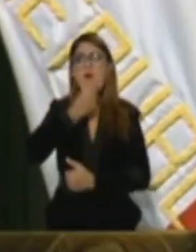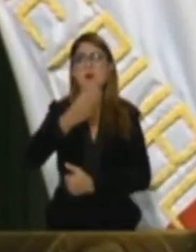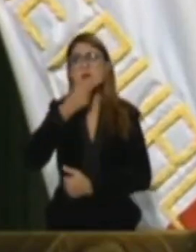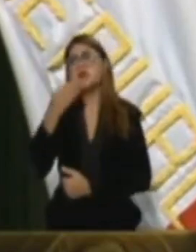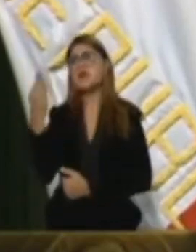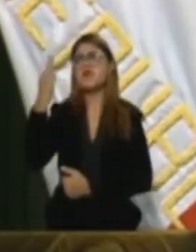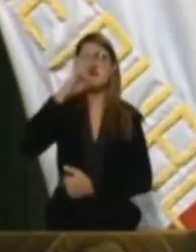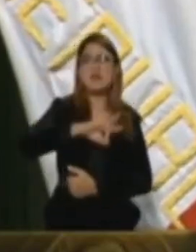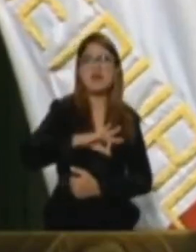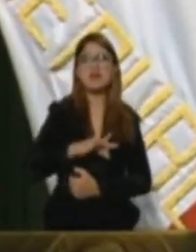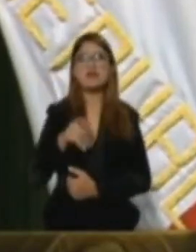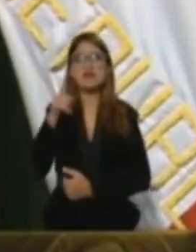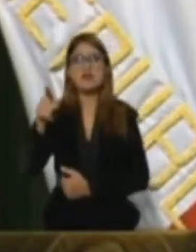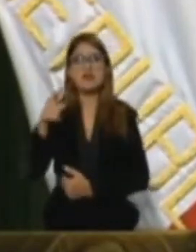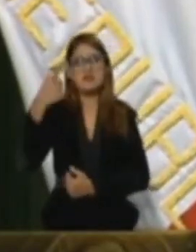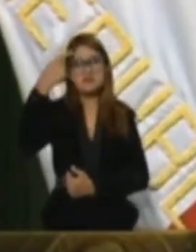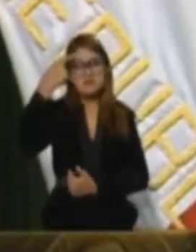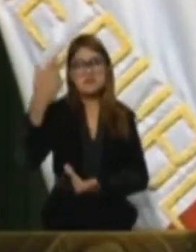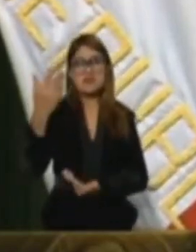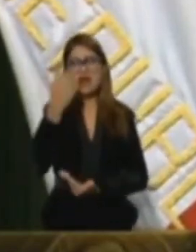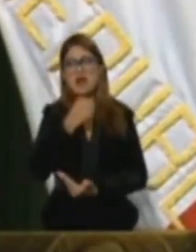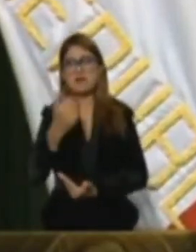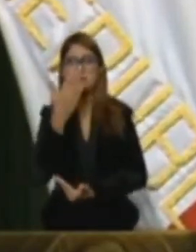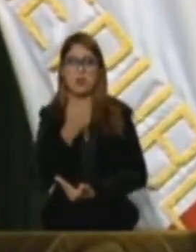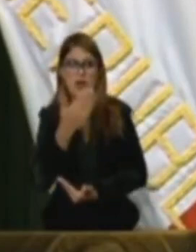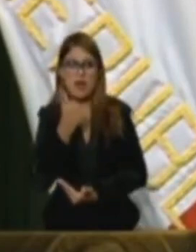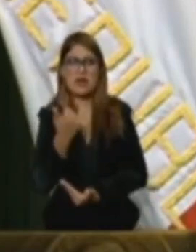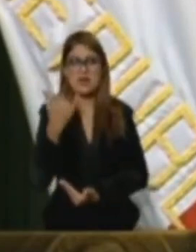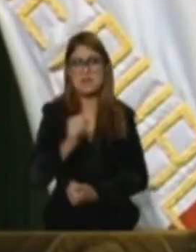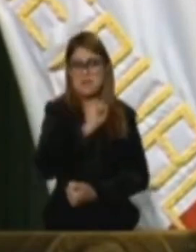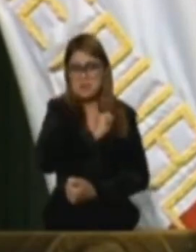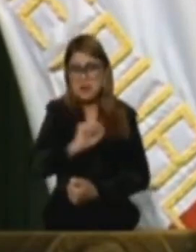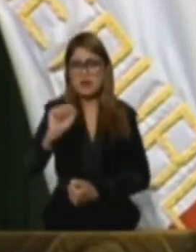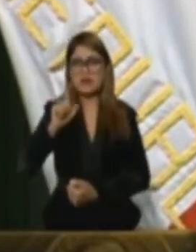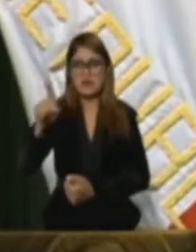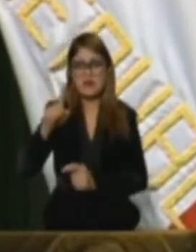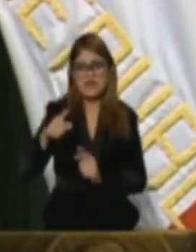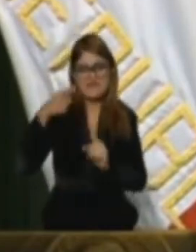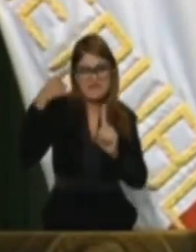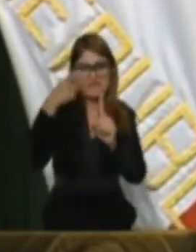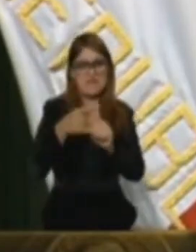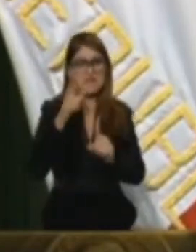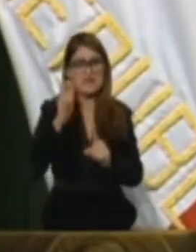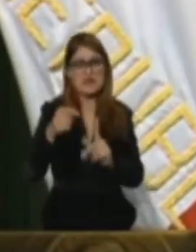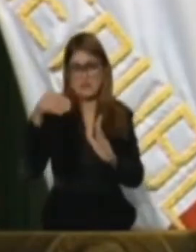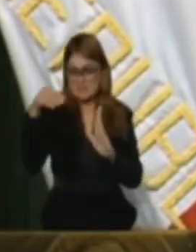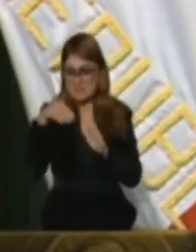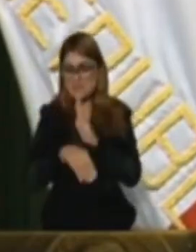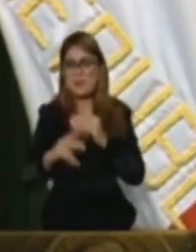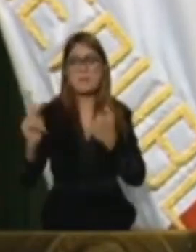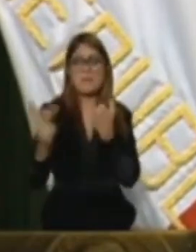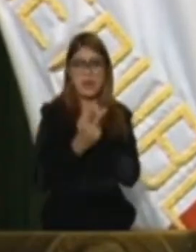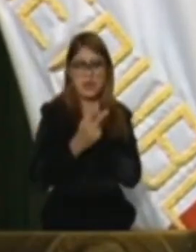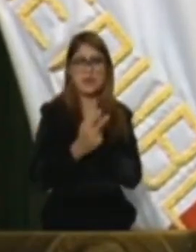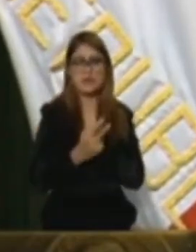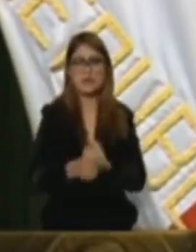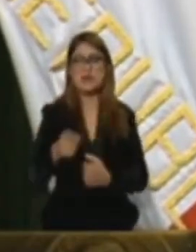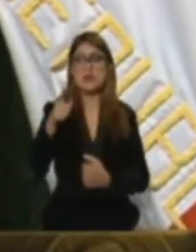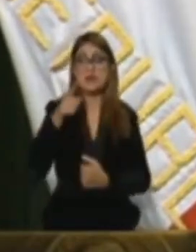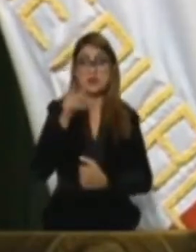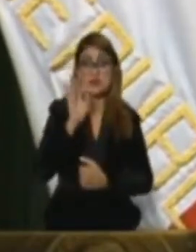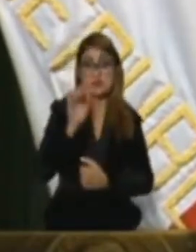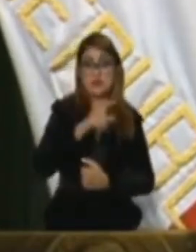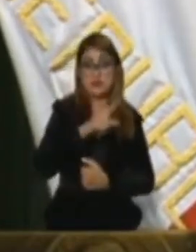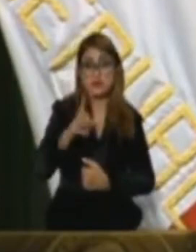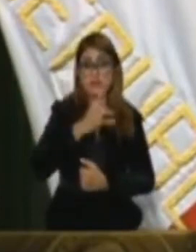impostor, inepto y malvado, que lleva a la patria con toda velocidad hacia la ruina, ¿dejaréis por temor a la muerte que